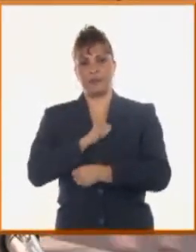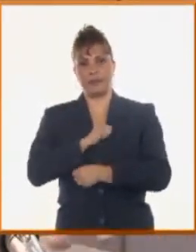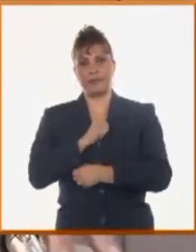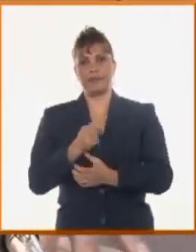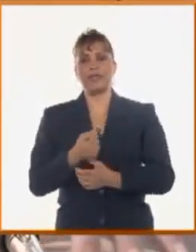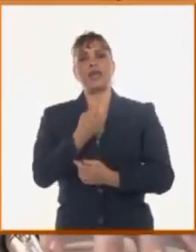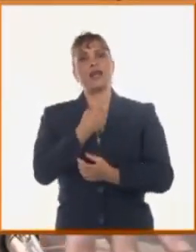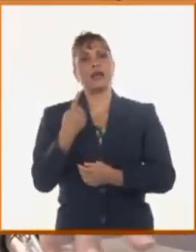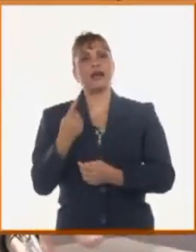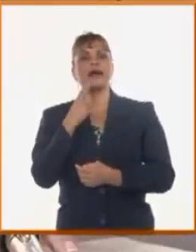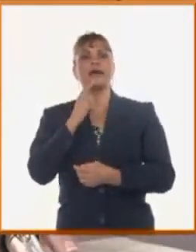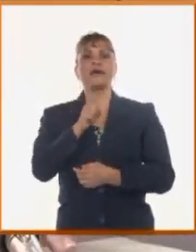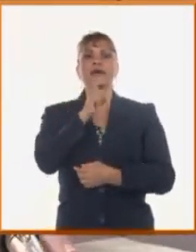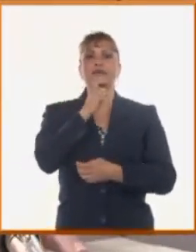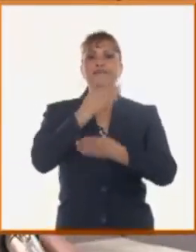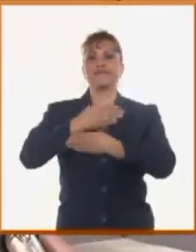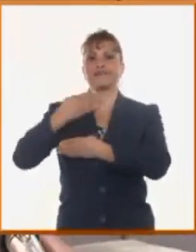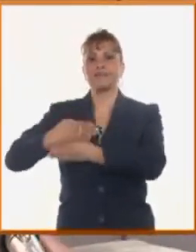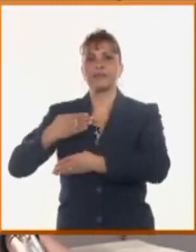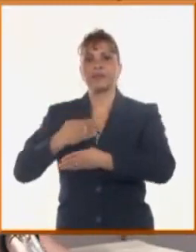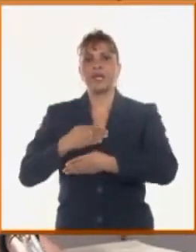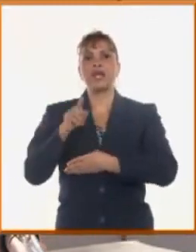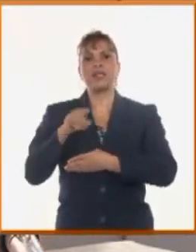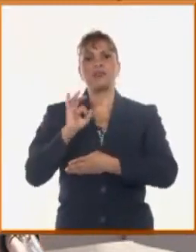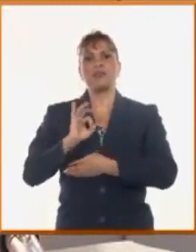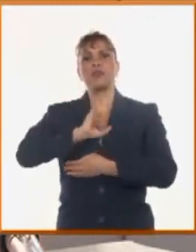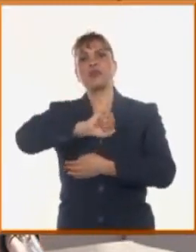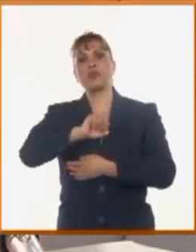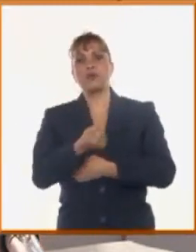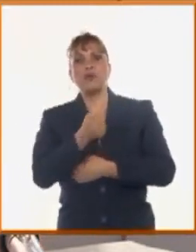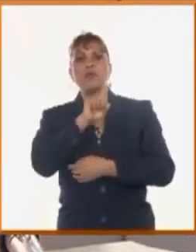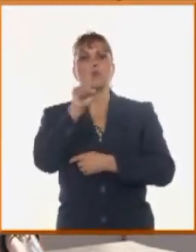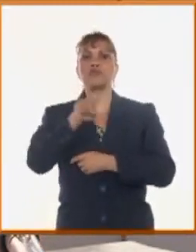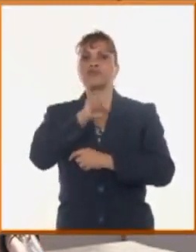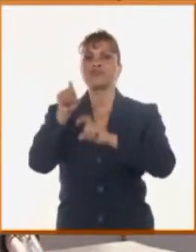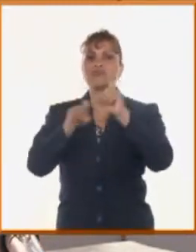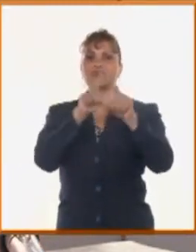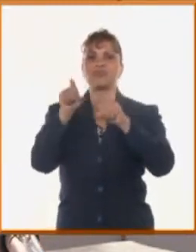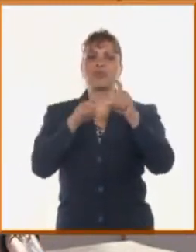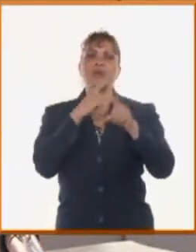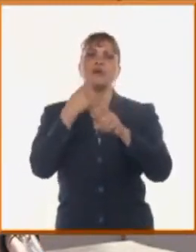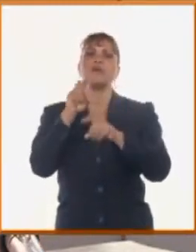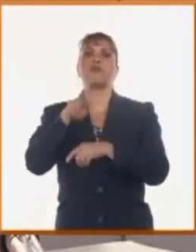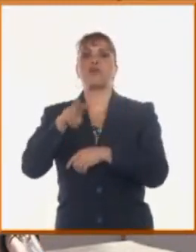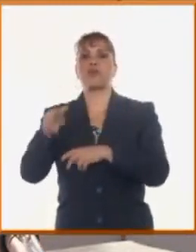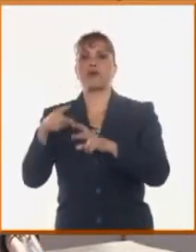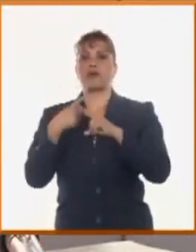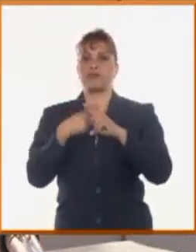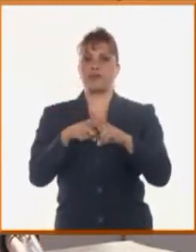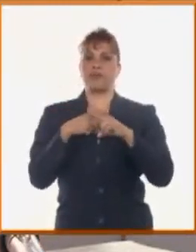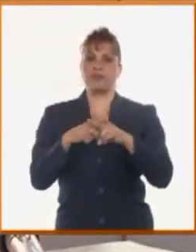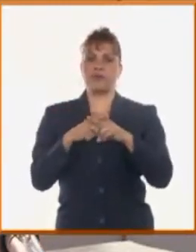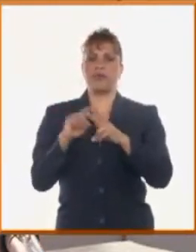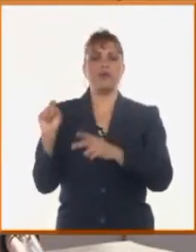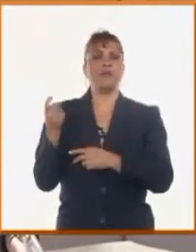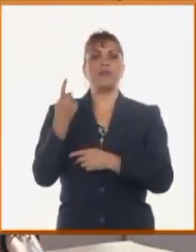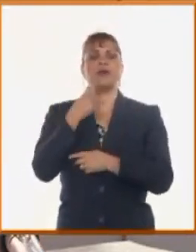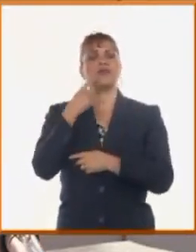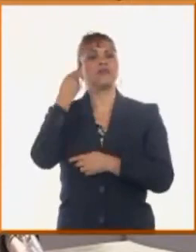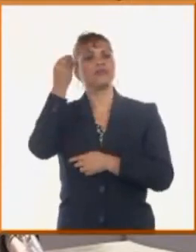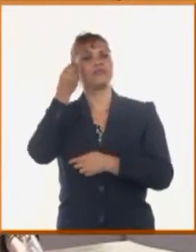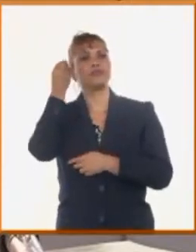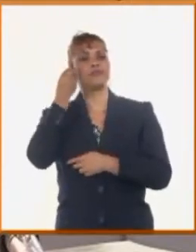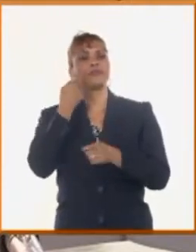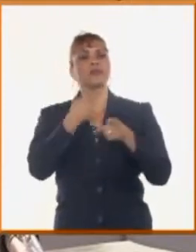Cada una de estas dificultades nos obligó a hacernos preguntas y buscar soluciones relacionadas a cada una de ellas. Creo que primero es qué productos en los